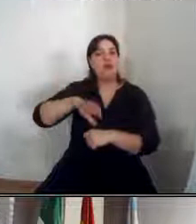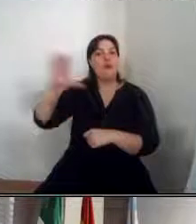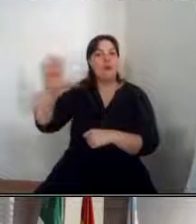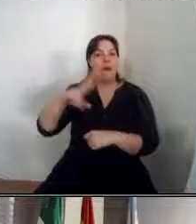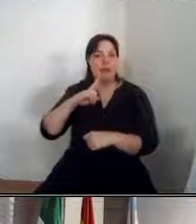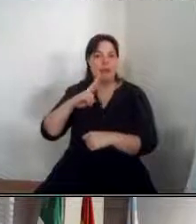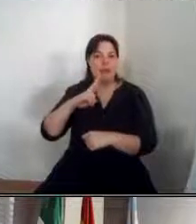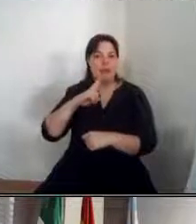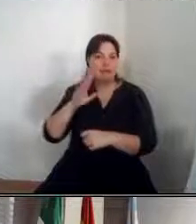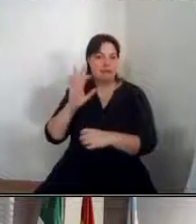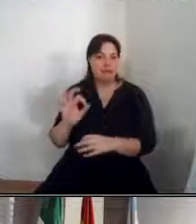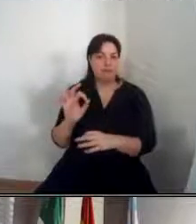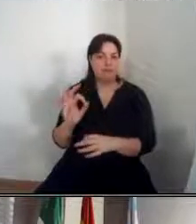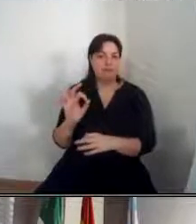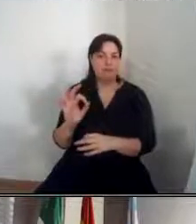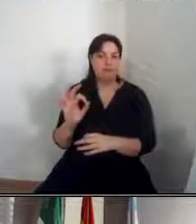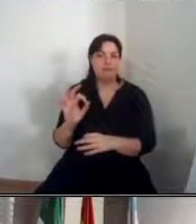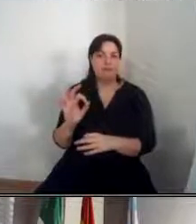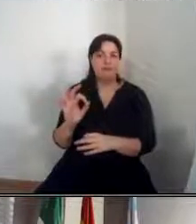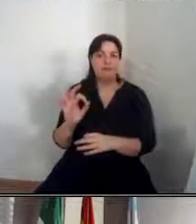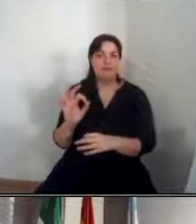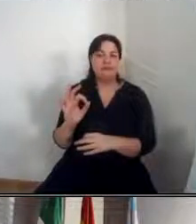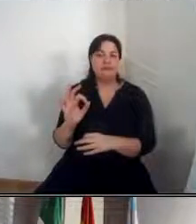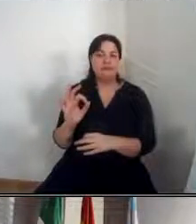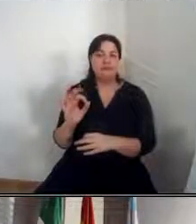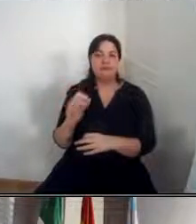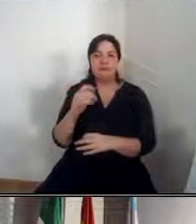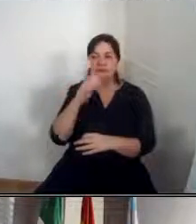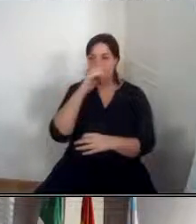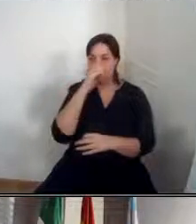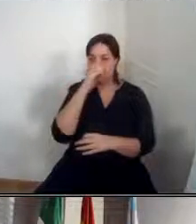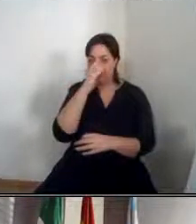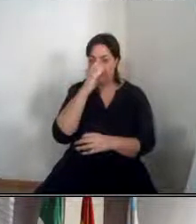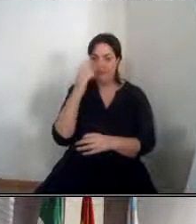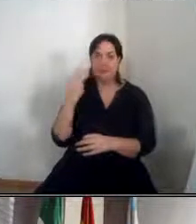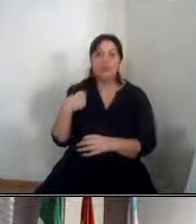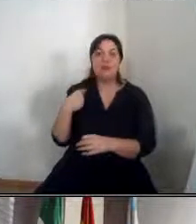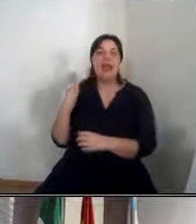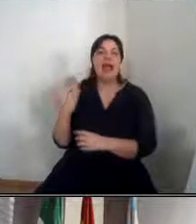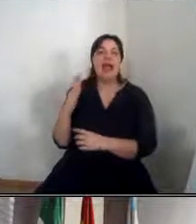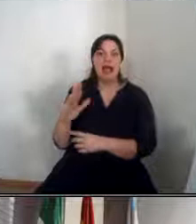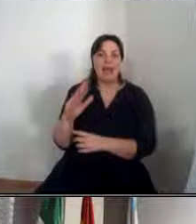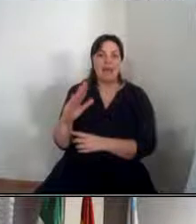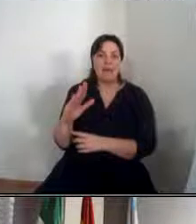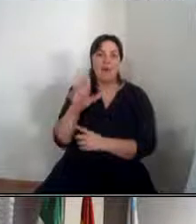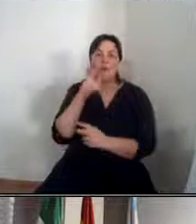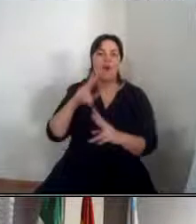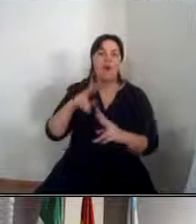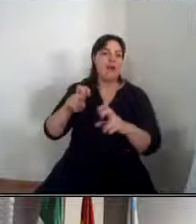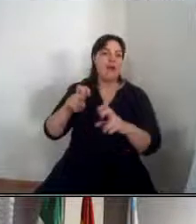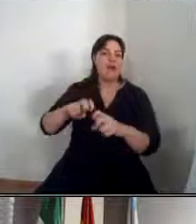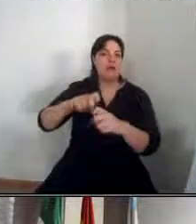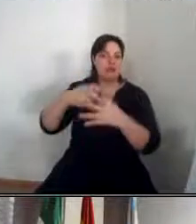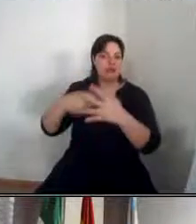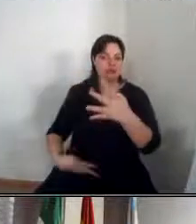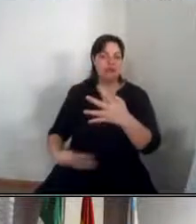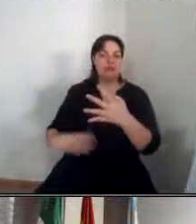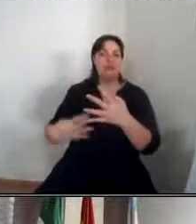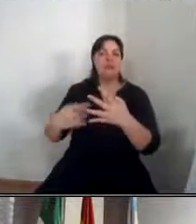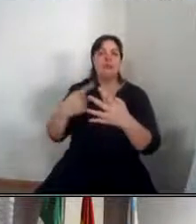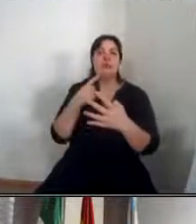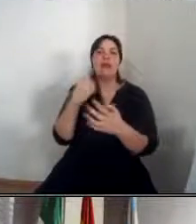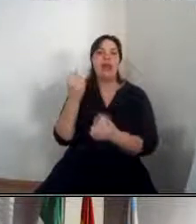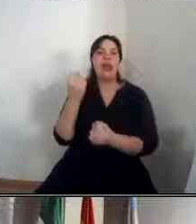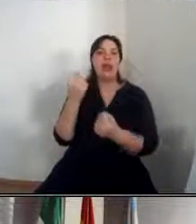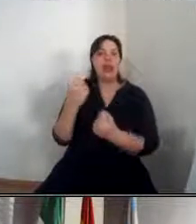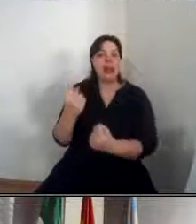luego las diputaciones provinciales han dado ejemplo con numerosas iniciativas de eficiencia energética,